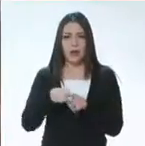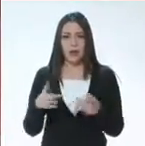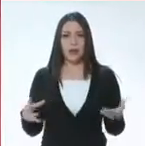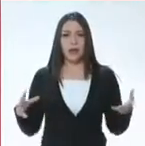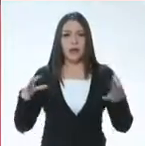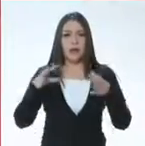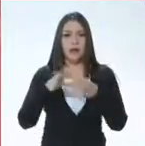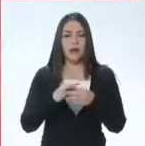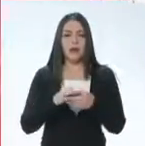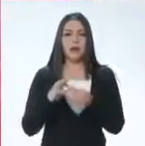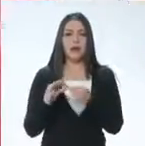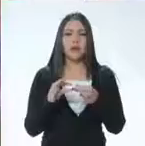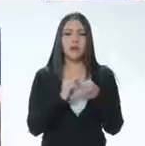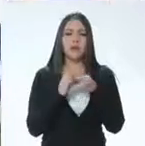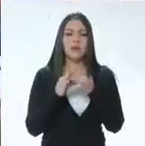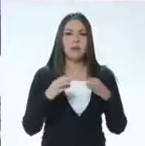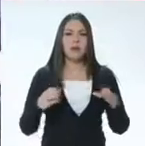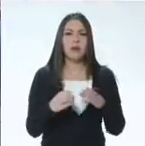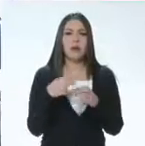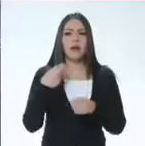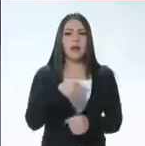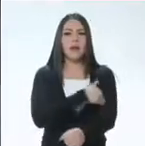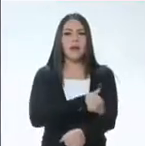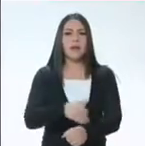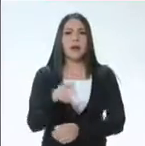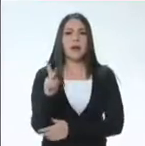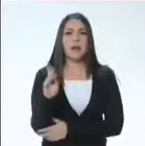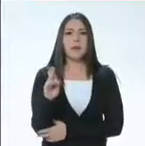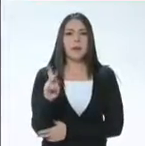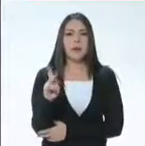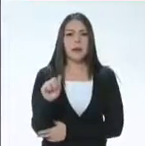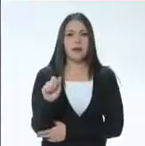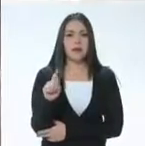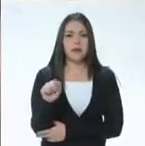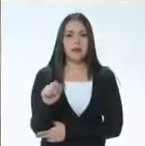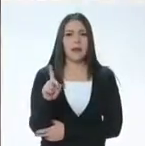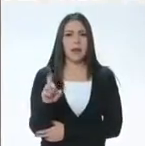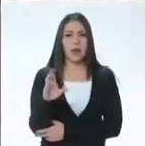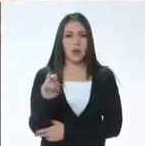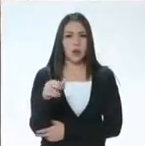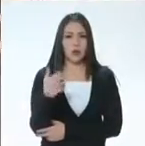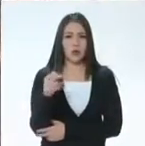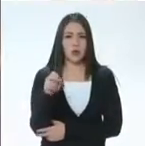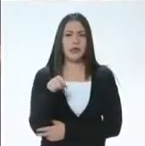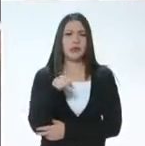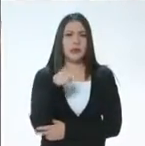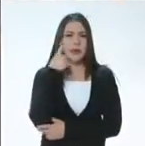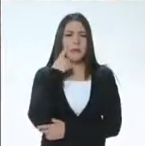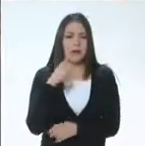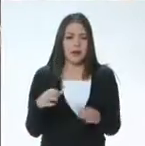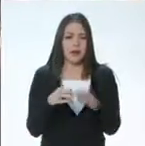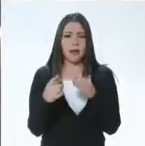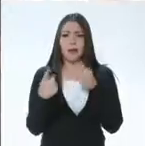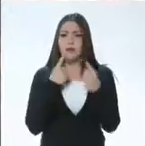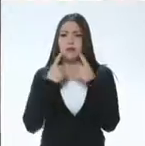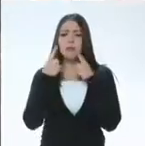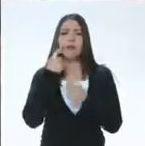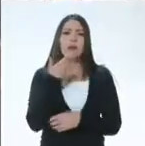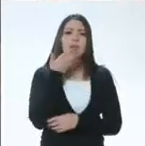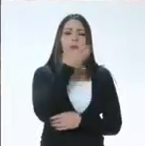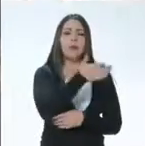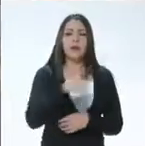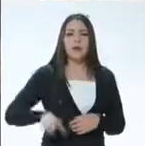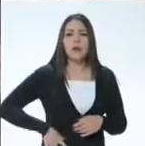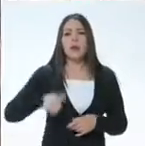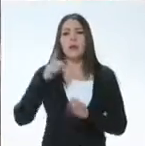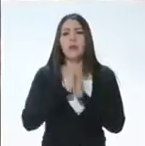de Conchos para exigir a las autoridades y a la minera sacar los cuerpos de los mineros que quedaron atrapados y tomar medidas contra